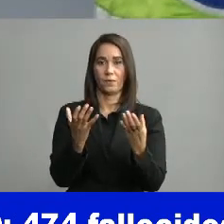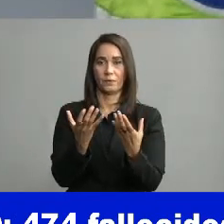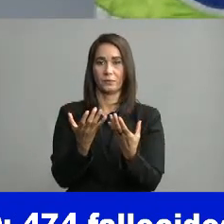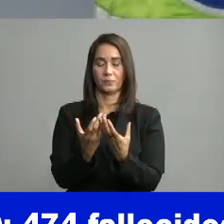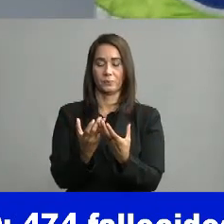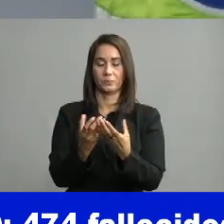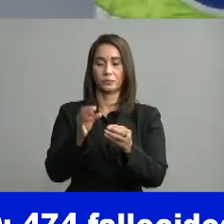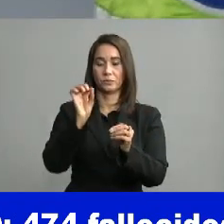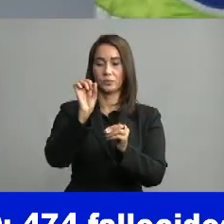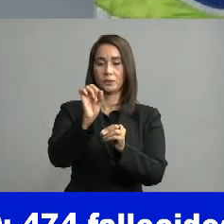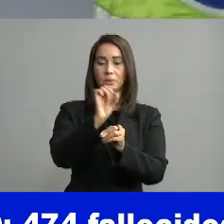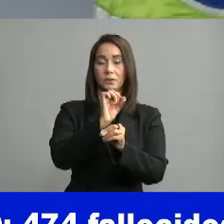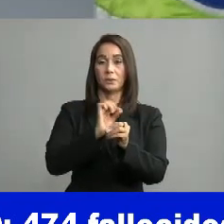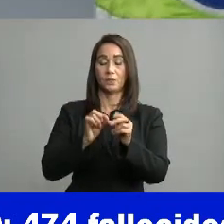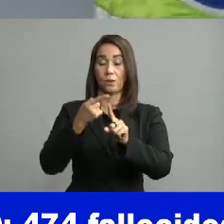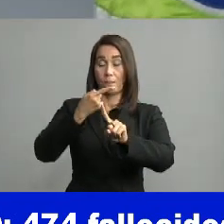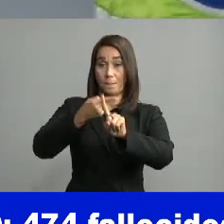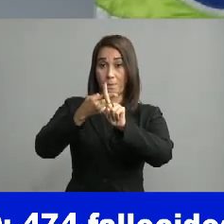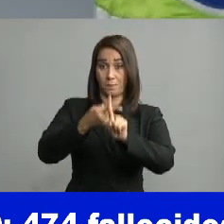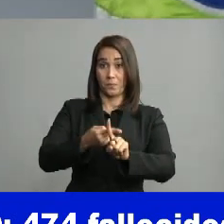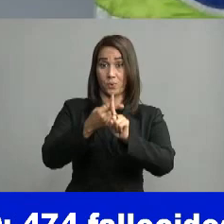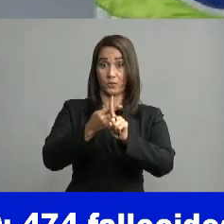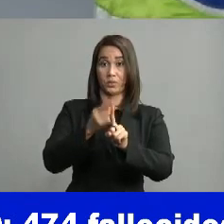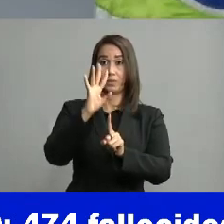de casos confirmados es de